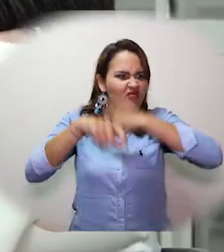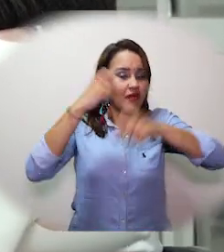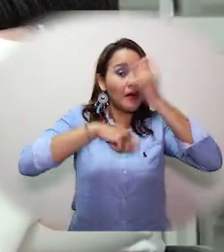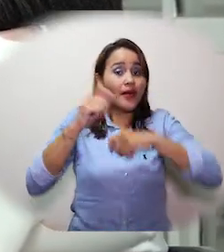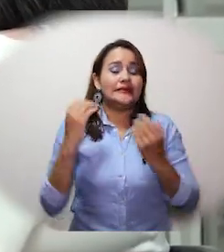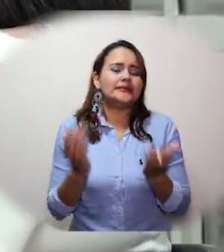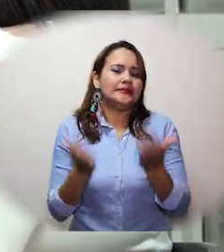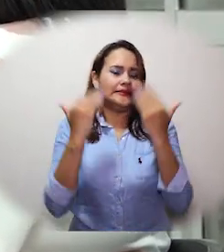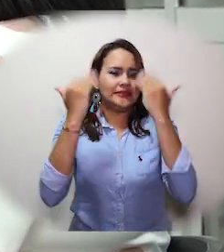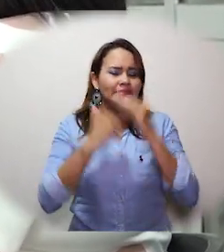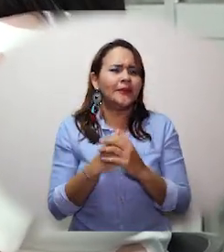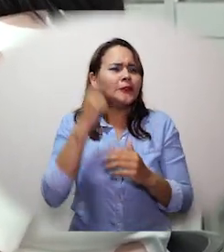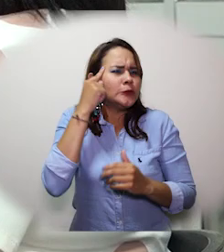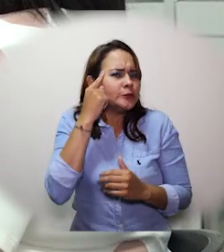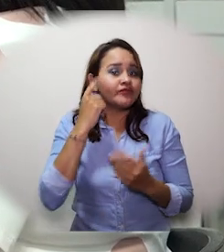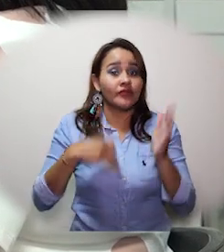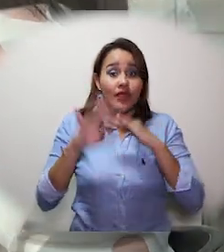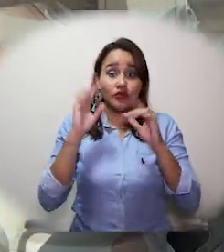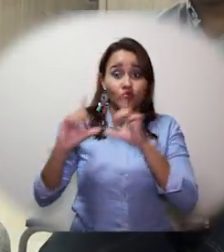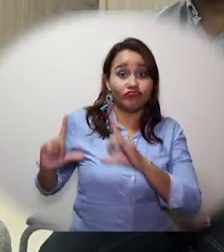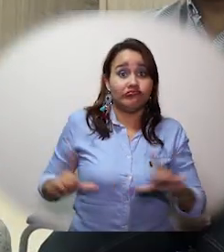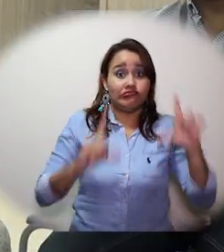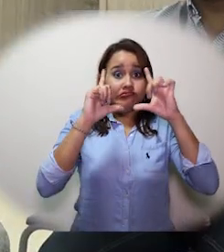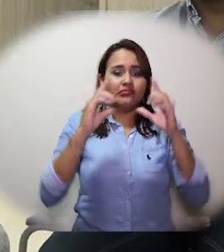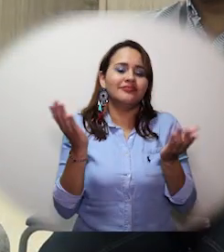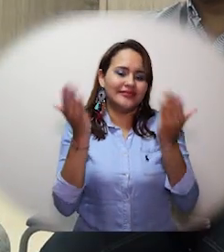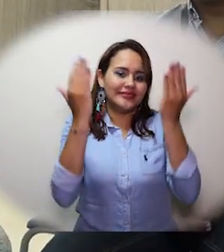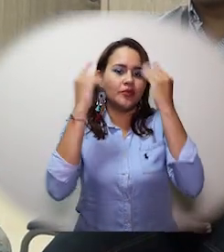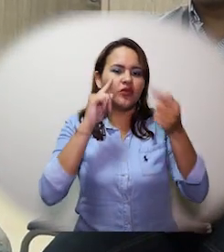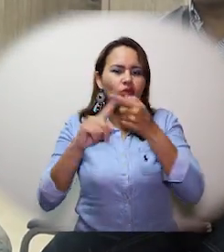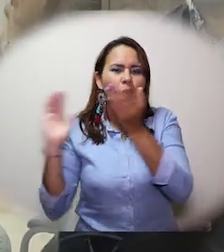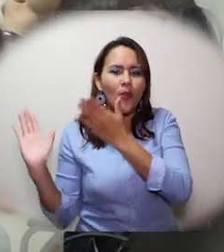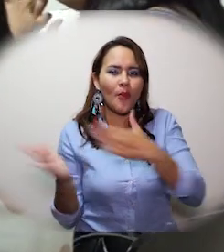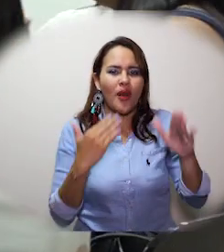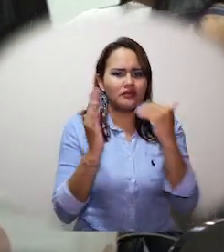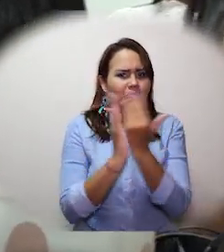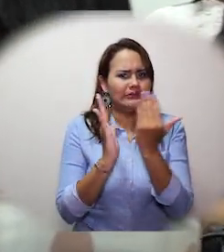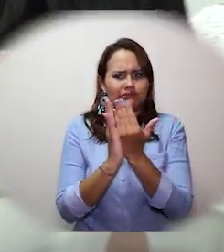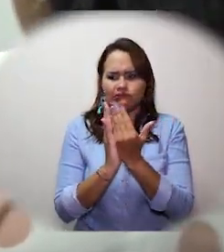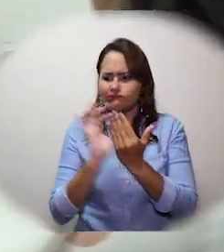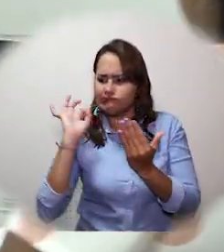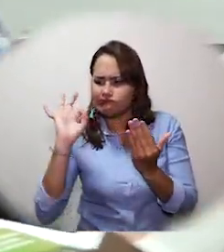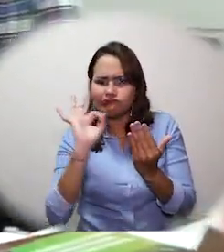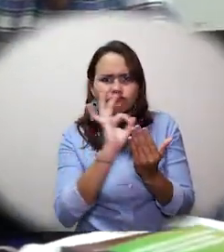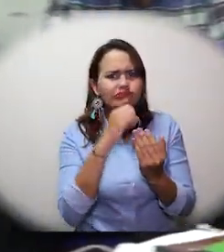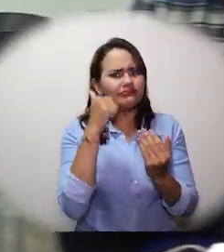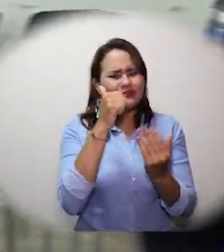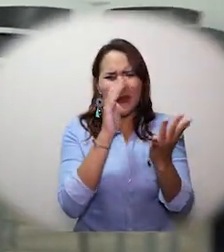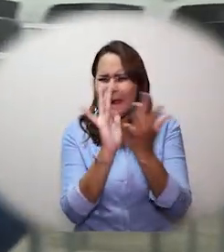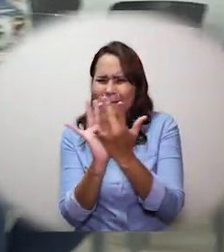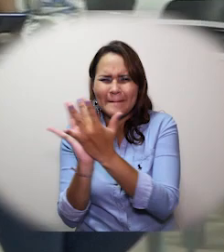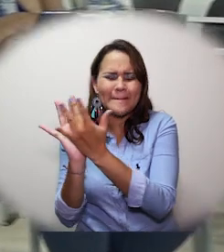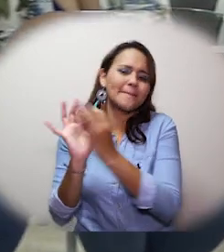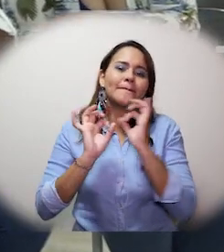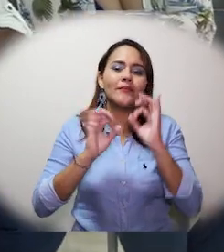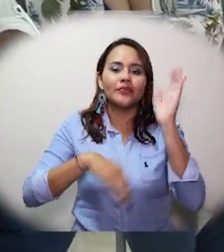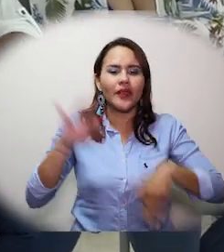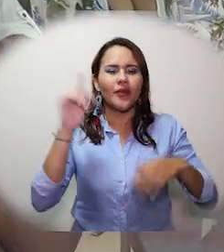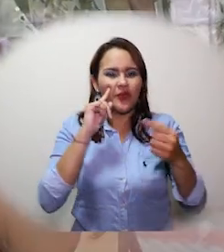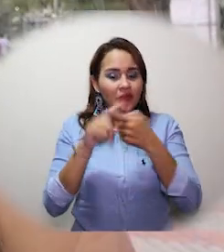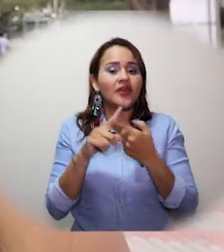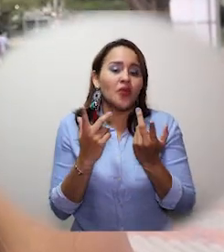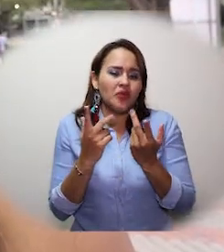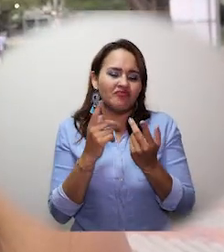etnomarketing. Entonces, pues la especialización está enriquecida en todo un plan de estudio que se puede